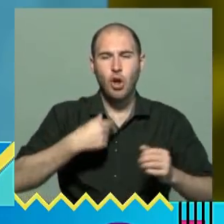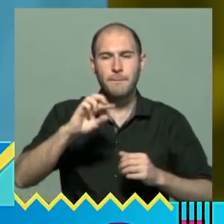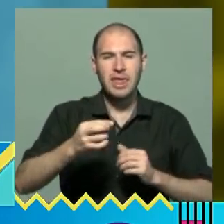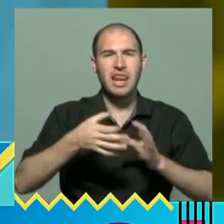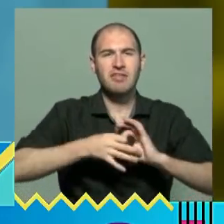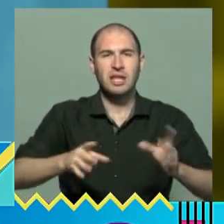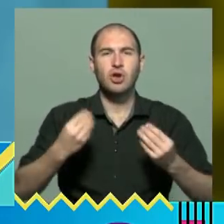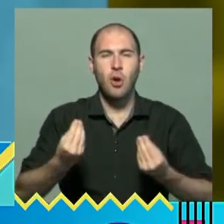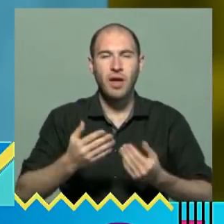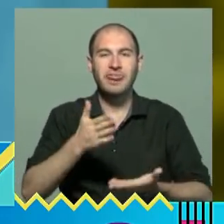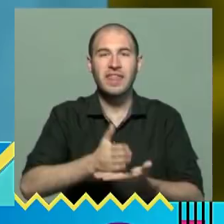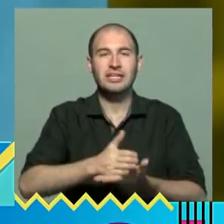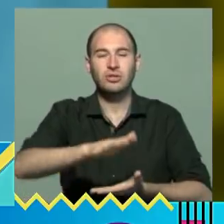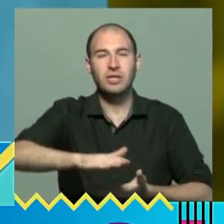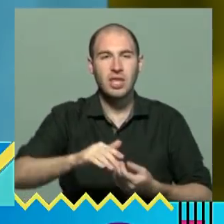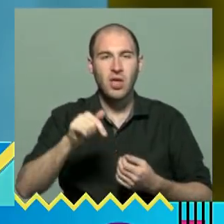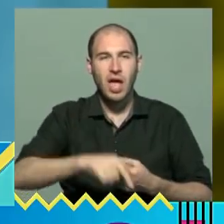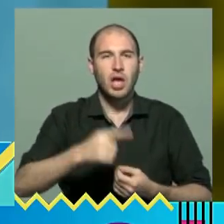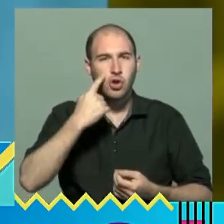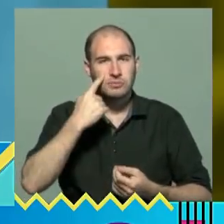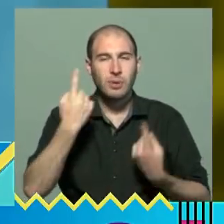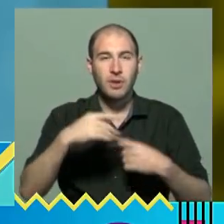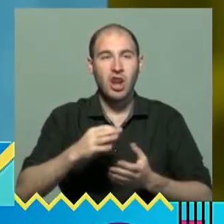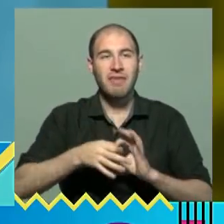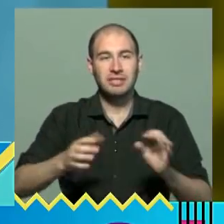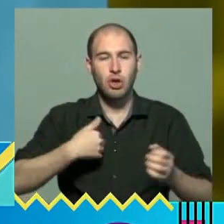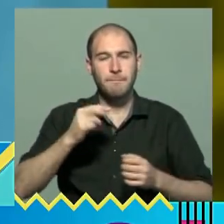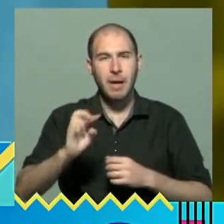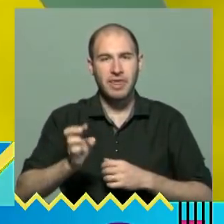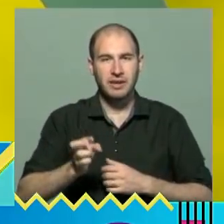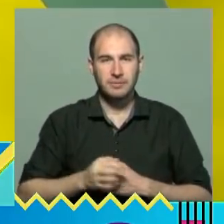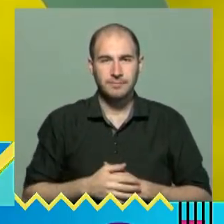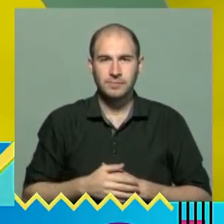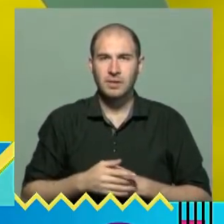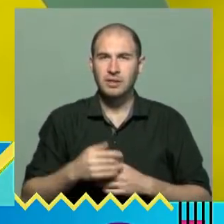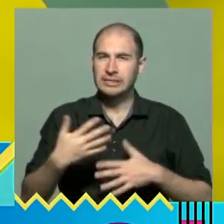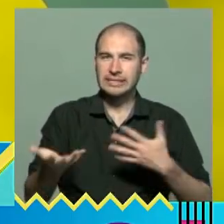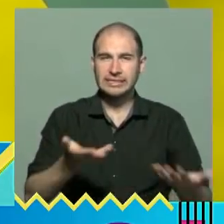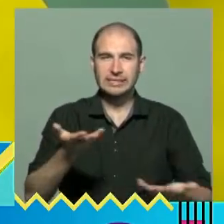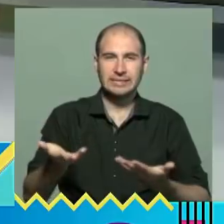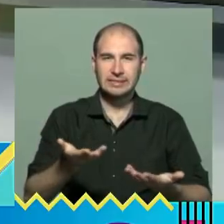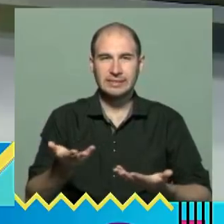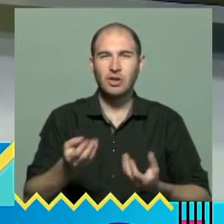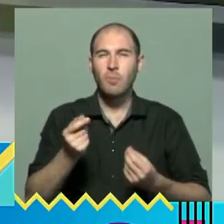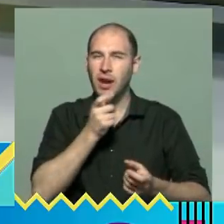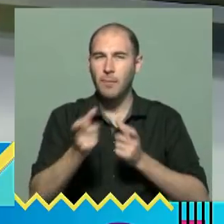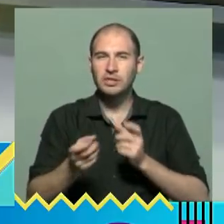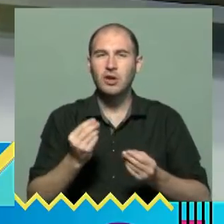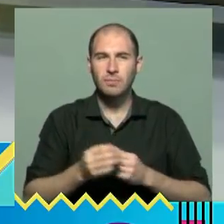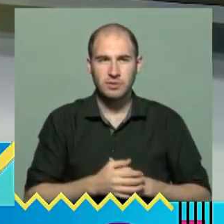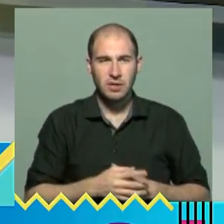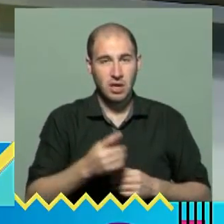padre? ¿No? Bueno, el derecho del niño a tener el conocimiento, pero mi libertad como padre, ¿cómo se juega ahí, no? ¿Cómo se puede responder?